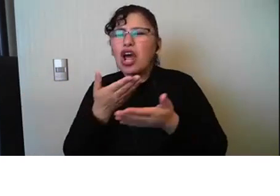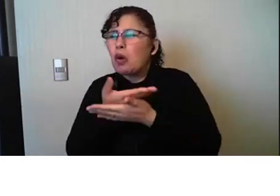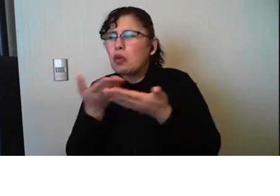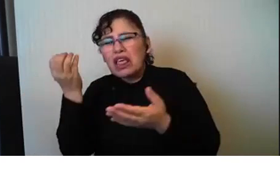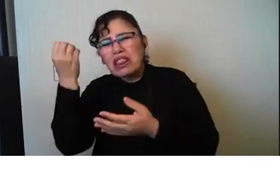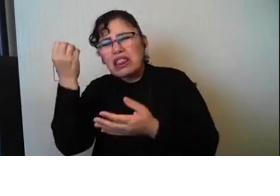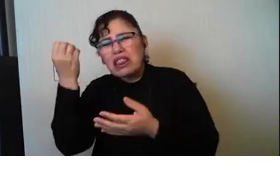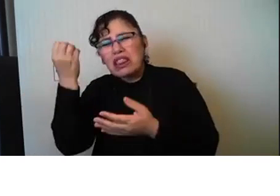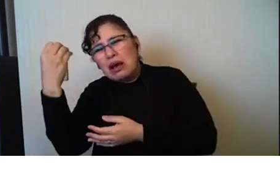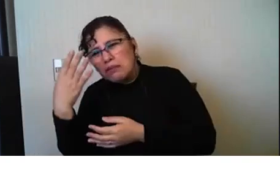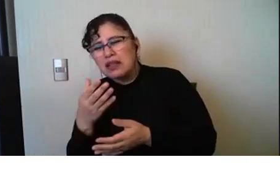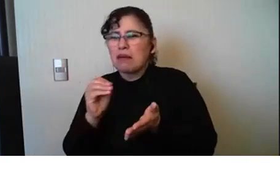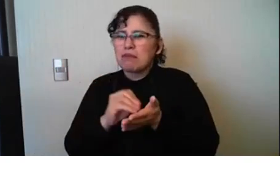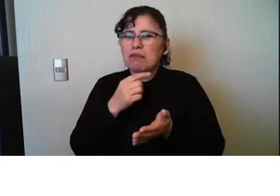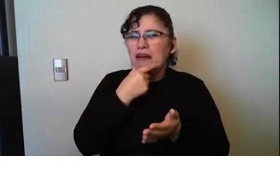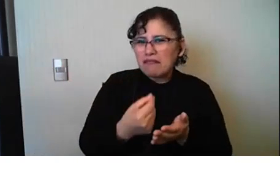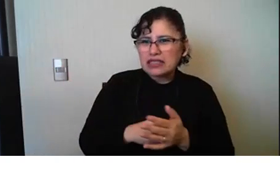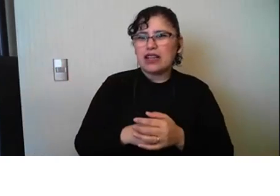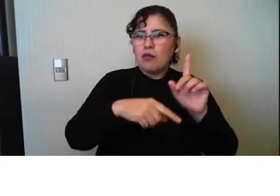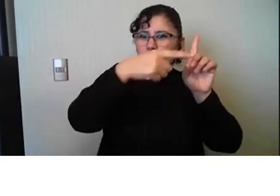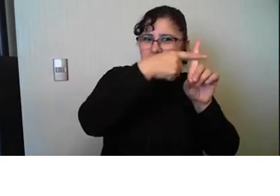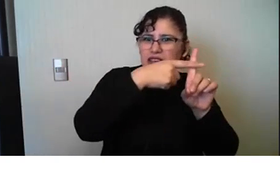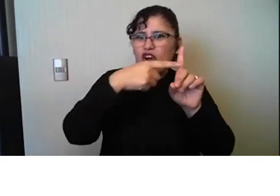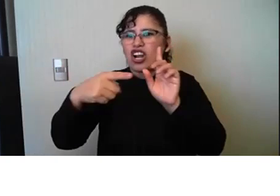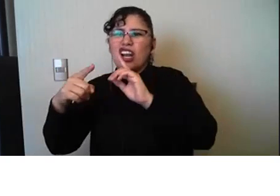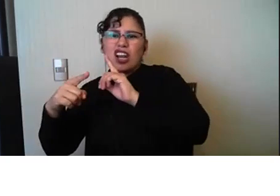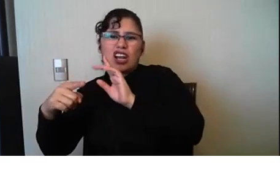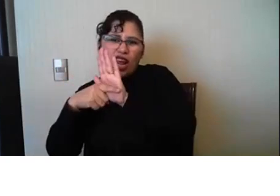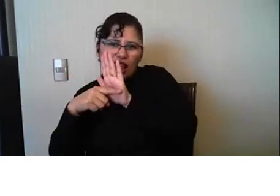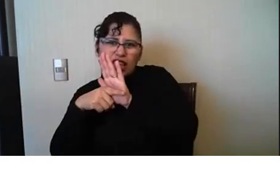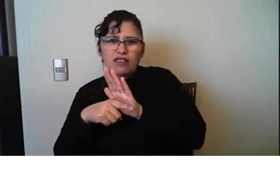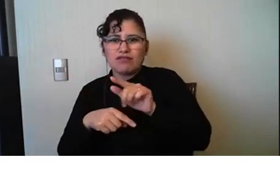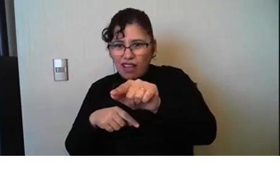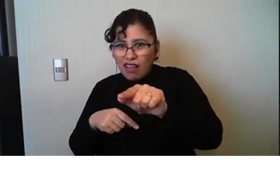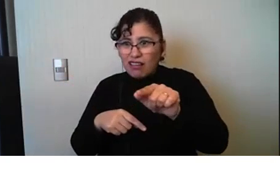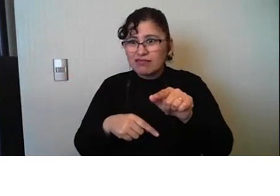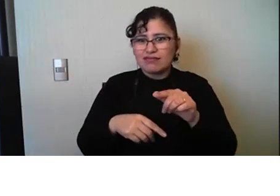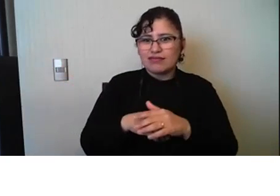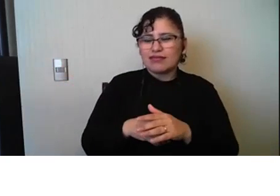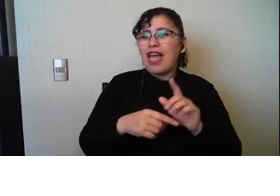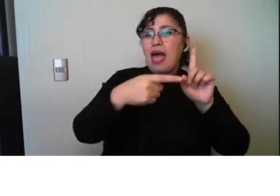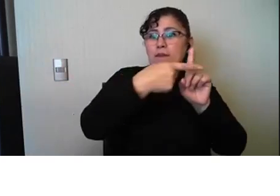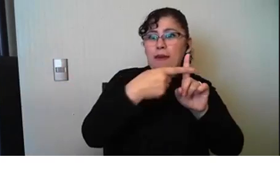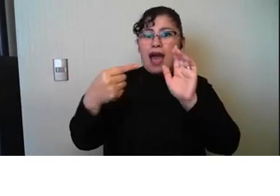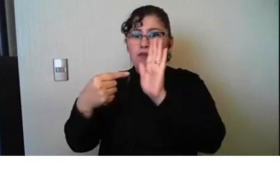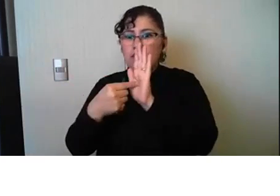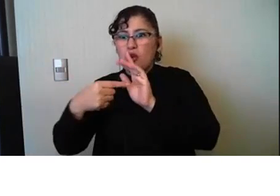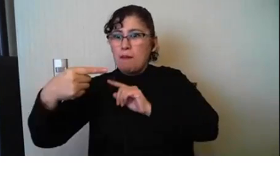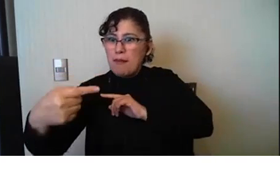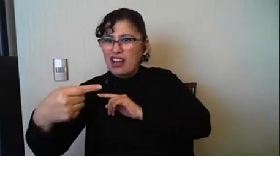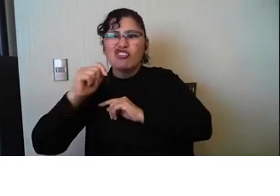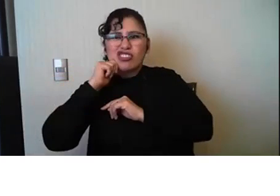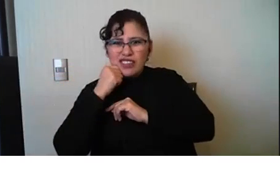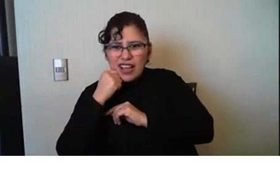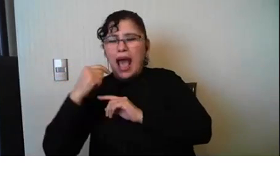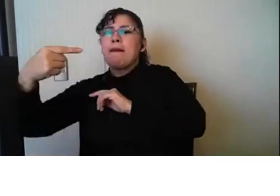aprendan, para que lo entiendan, esto es positivo por negativo, más por menos me da menos, por tanto este circuito lo